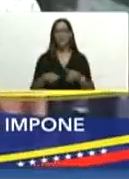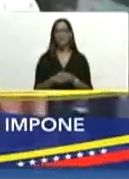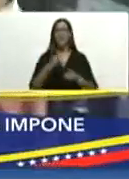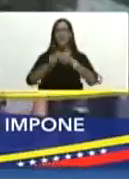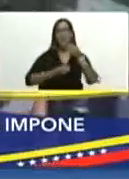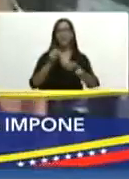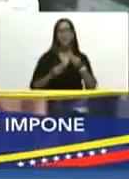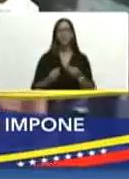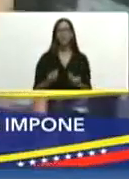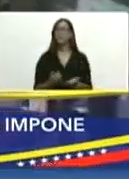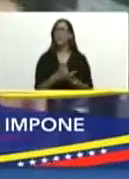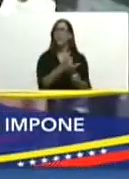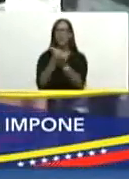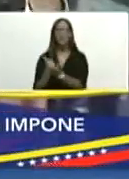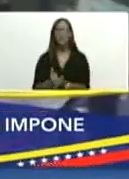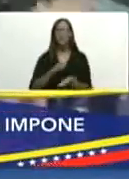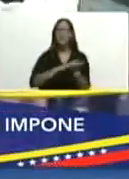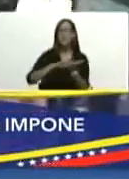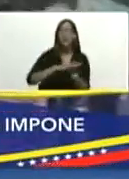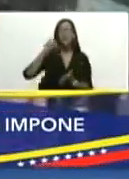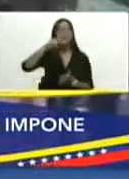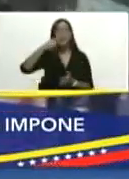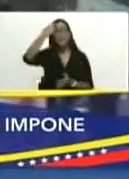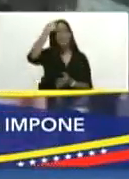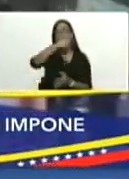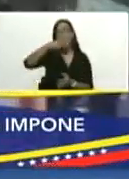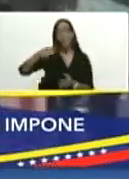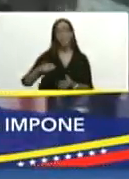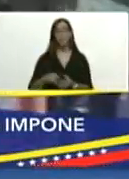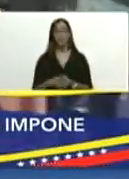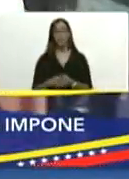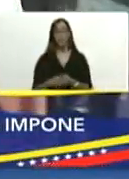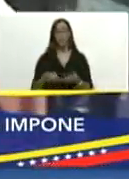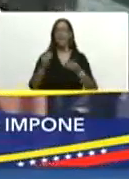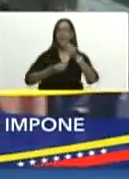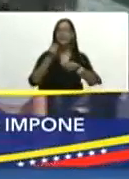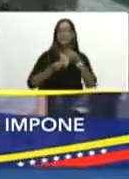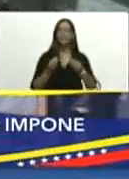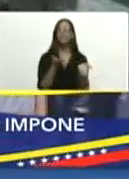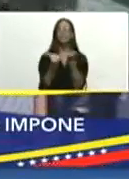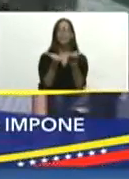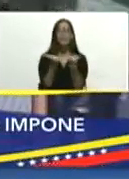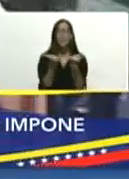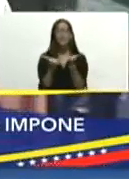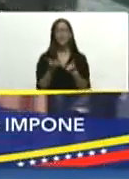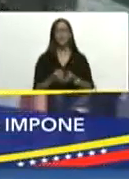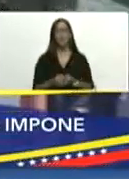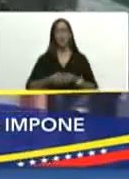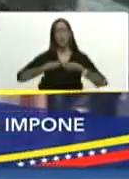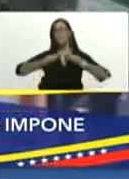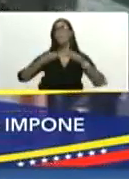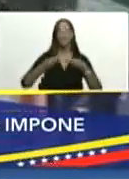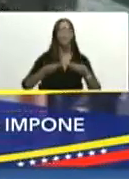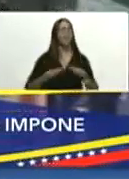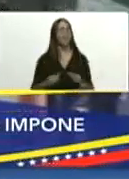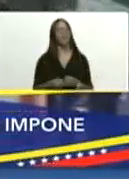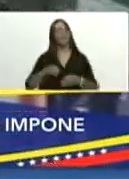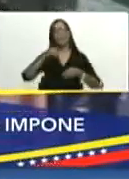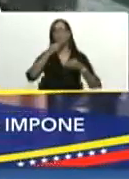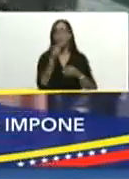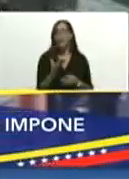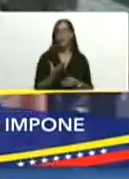la generación de bienes que satisfagan las necesidades del pueblo en la generación de servicios públicos estables